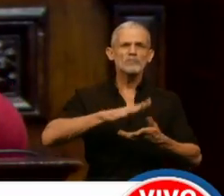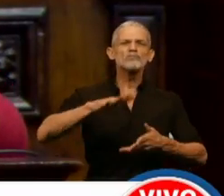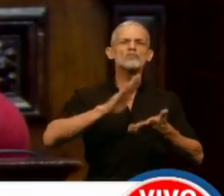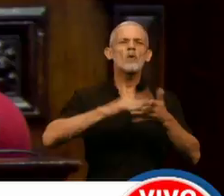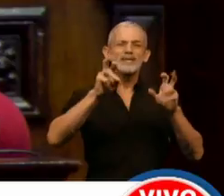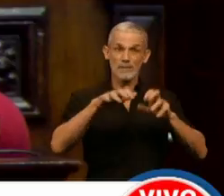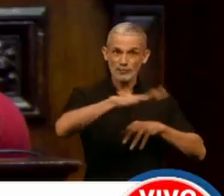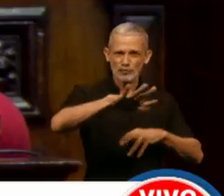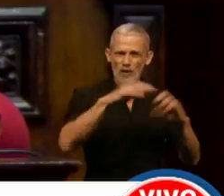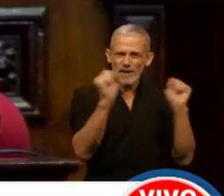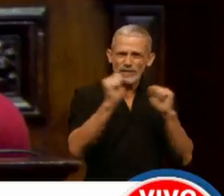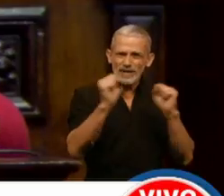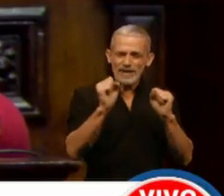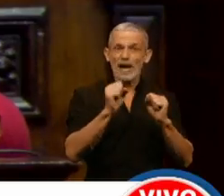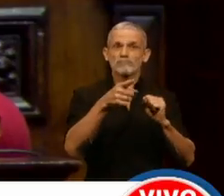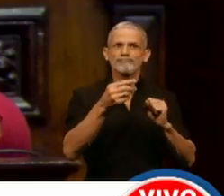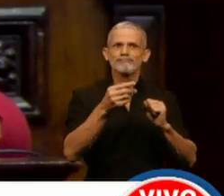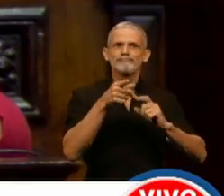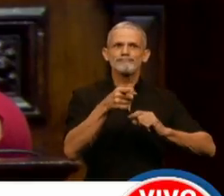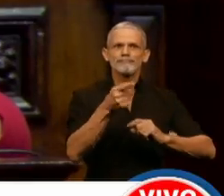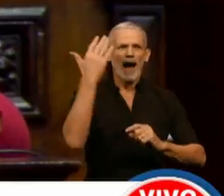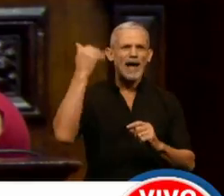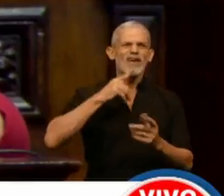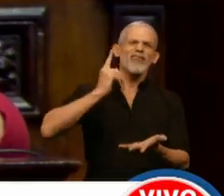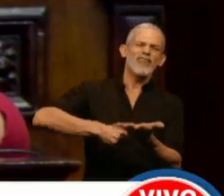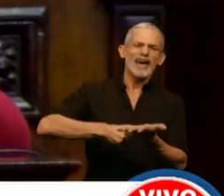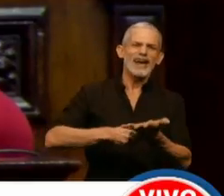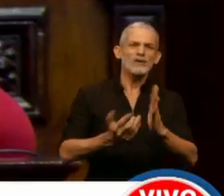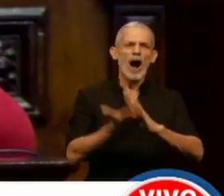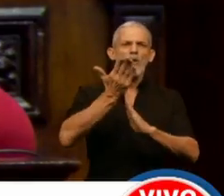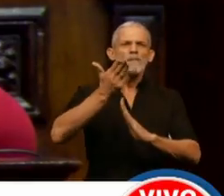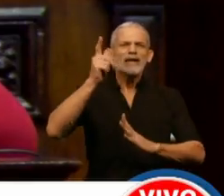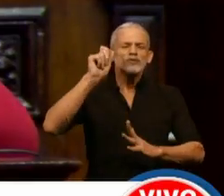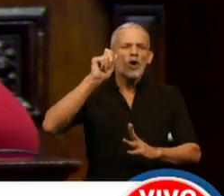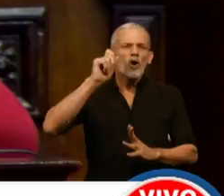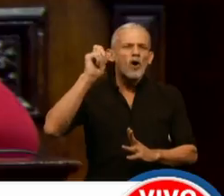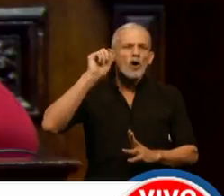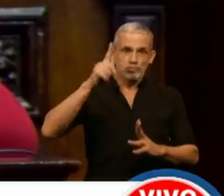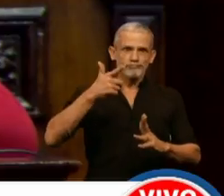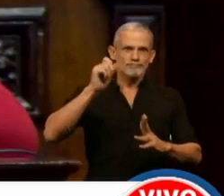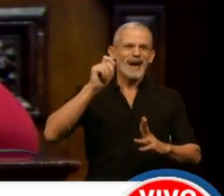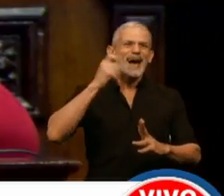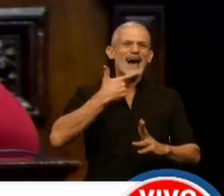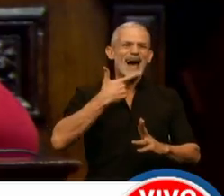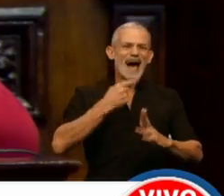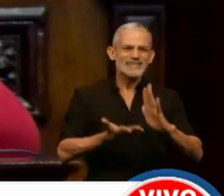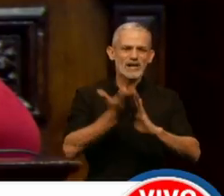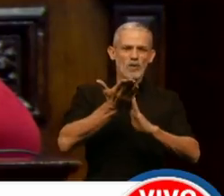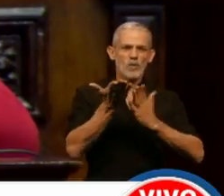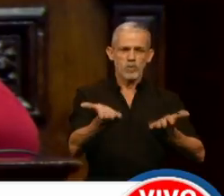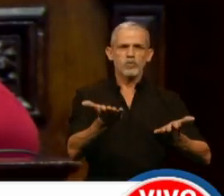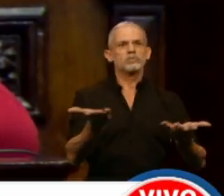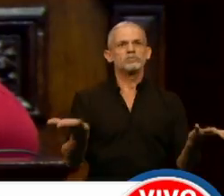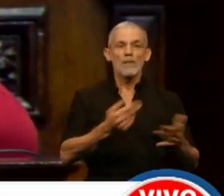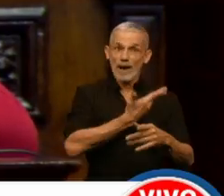fría una de las cosas es el freno que se hizo por decreto del aumento tarifario si no se hubiese hecho en este decreto que son nuestro